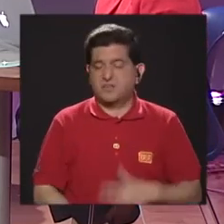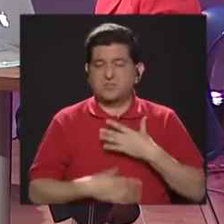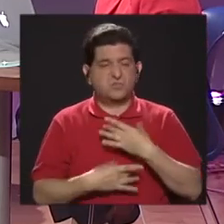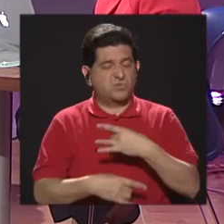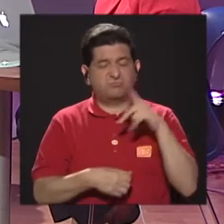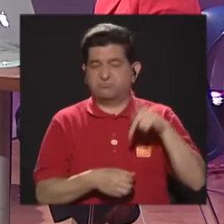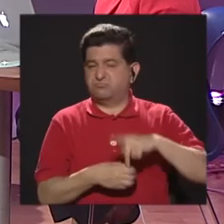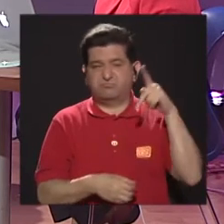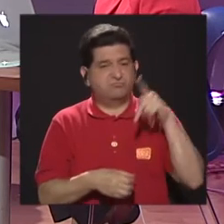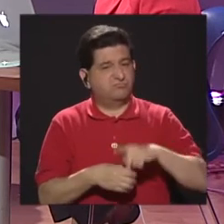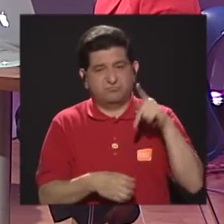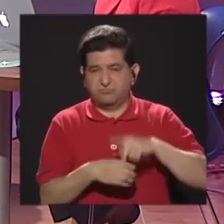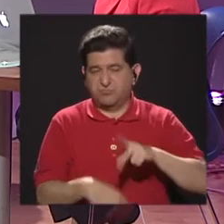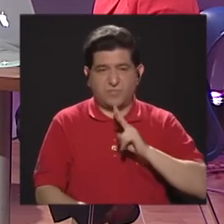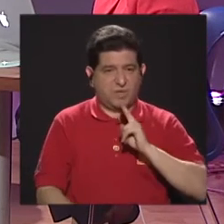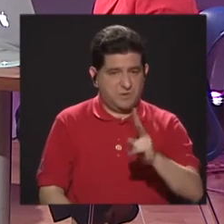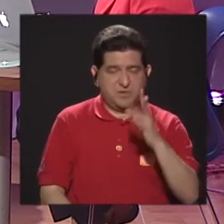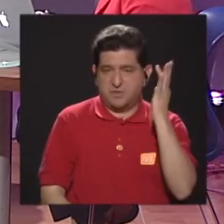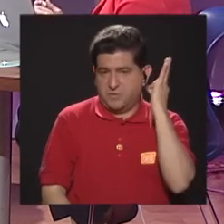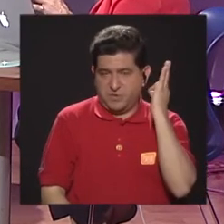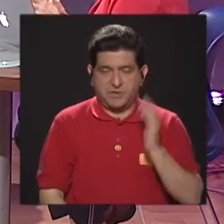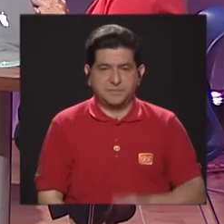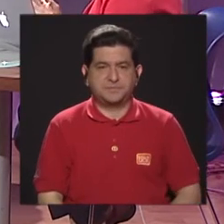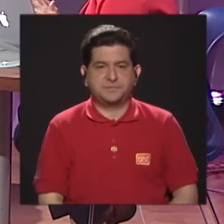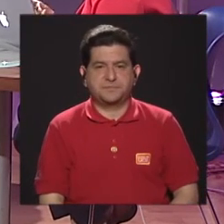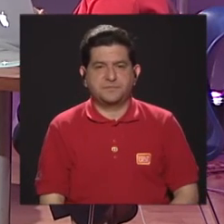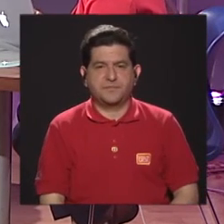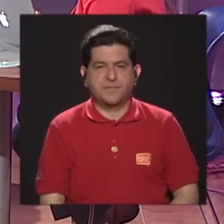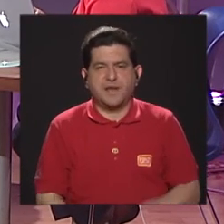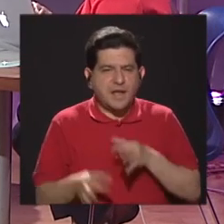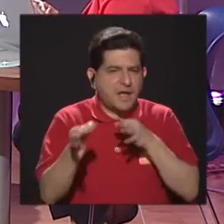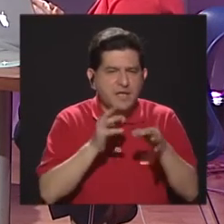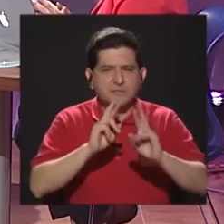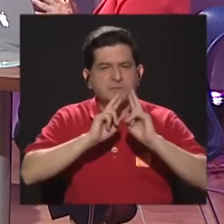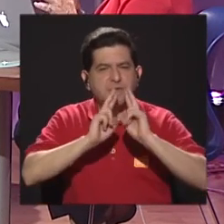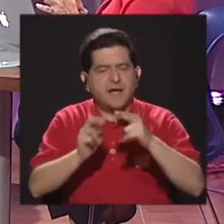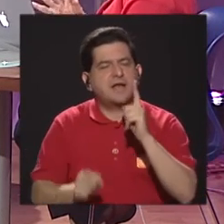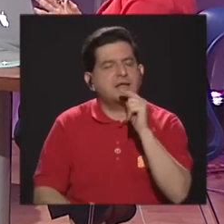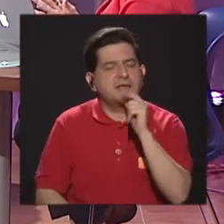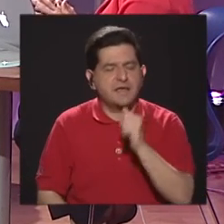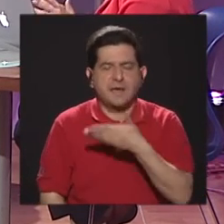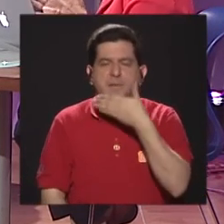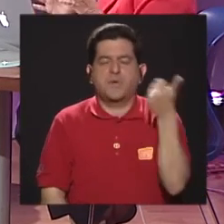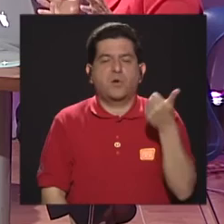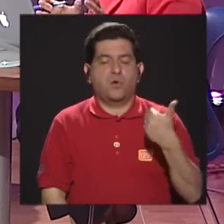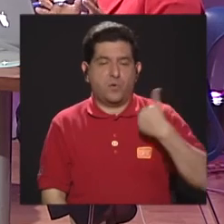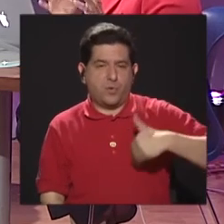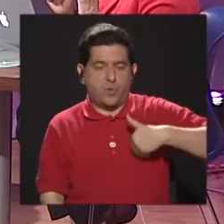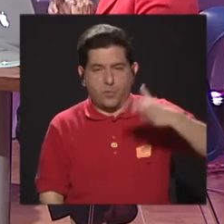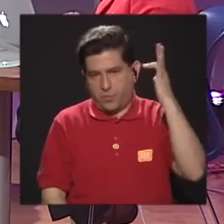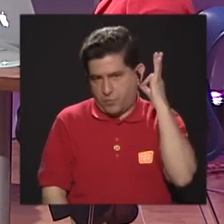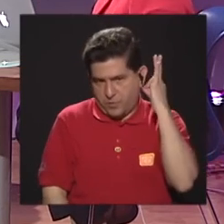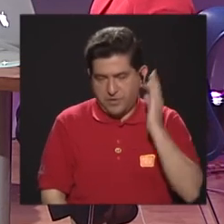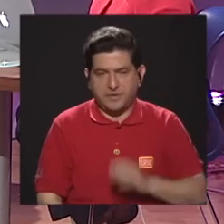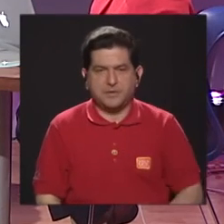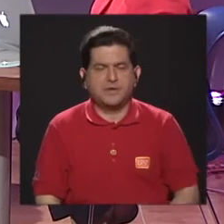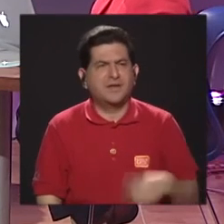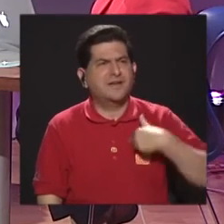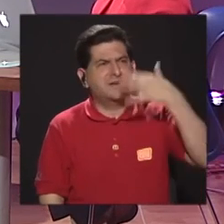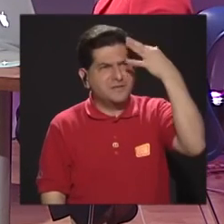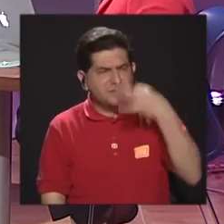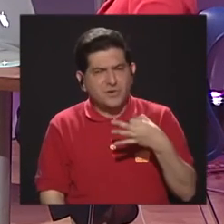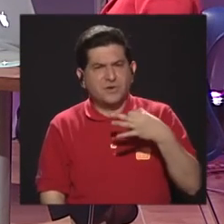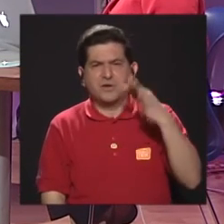la participación real de las mujeres. ¿Quiénes rinden más cuentas o mejores cuentas, los hombres o las mujeres? Yo creo que